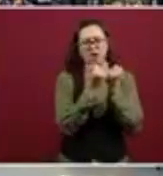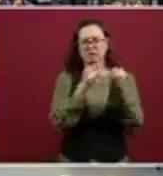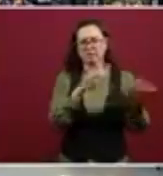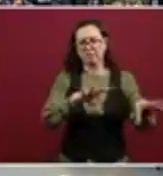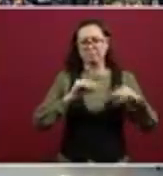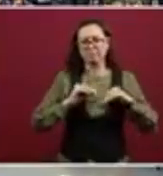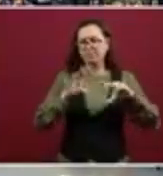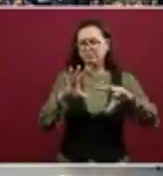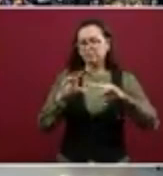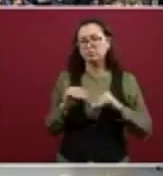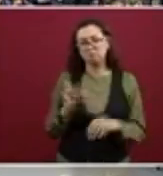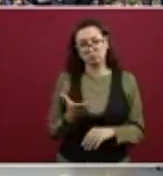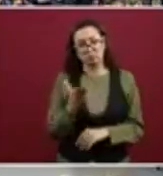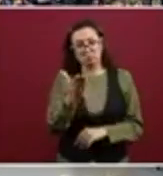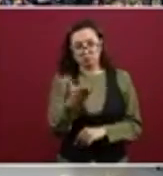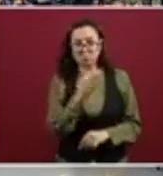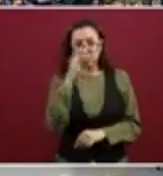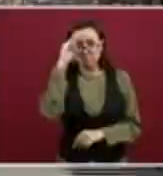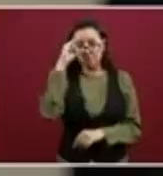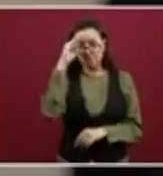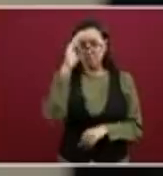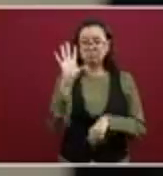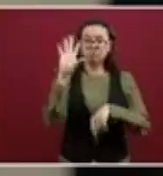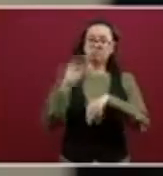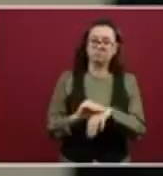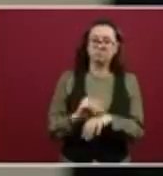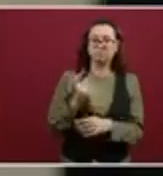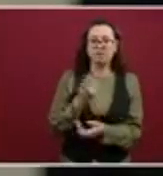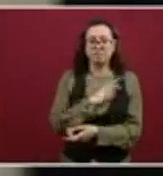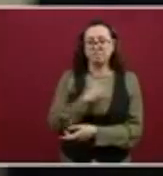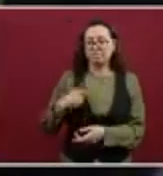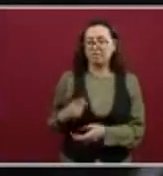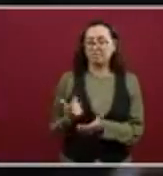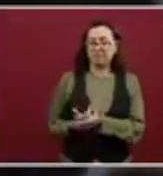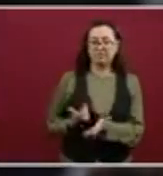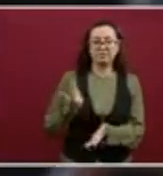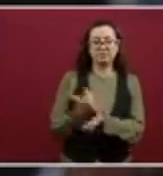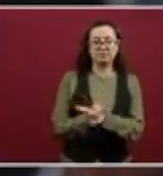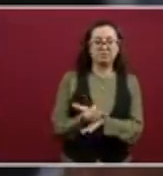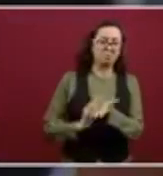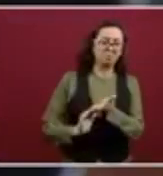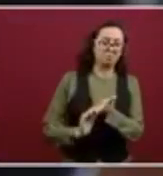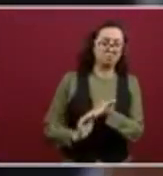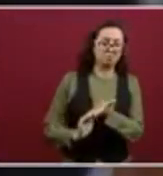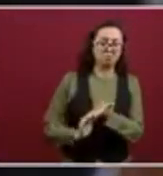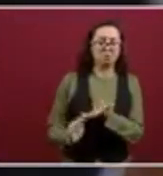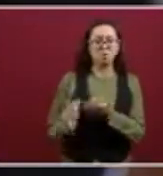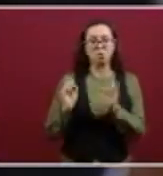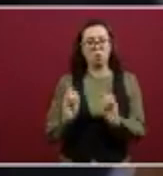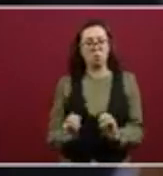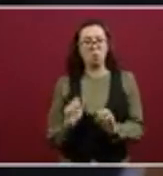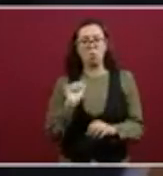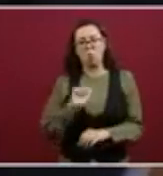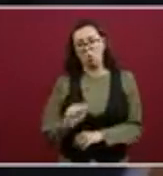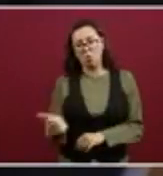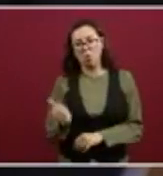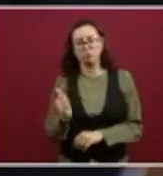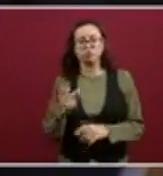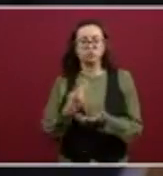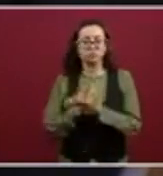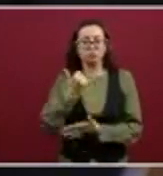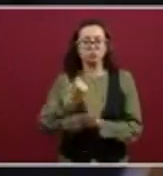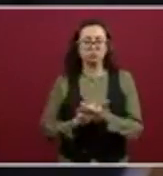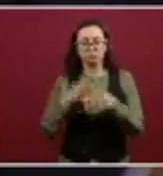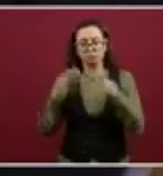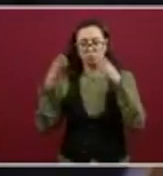¿Ha pensado usted en autorizar una condonación de dicha deuda o qué proyecto particular tiene en